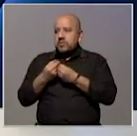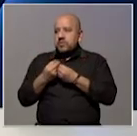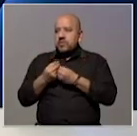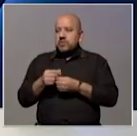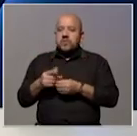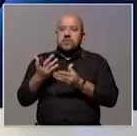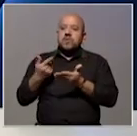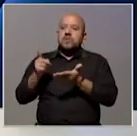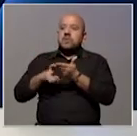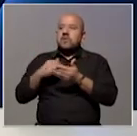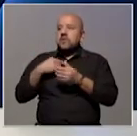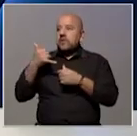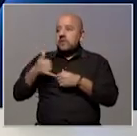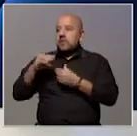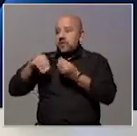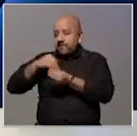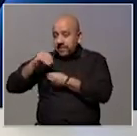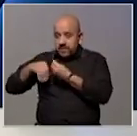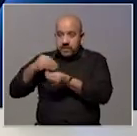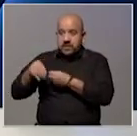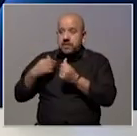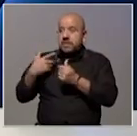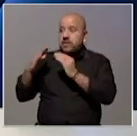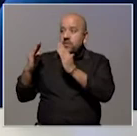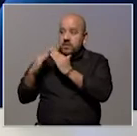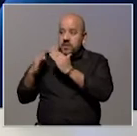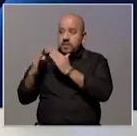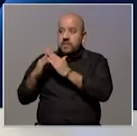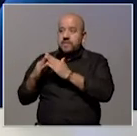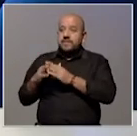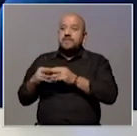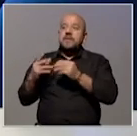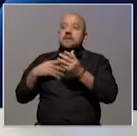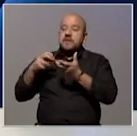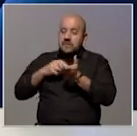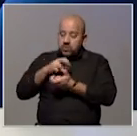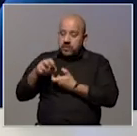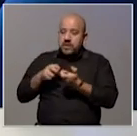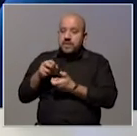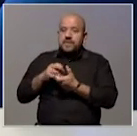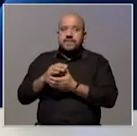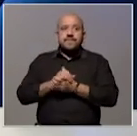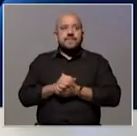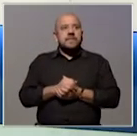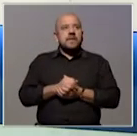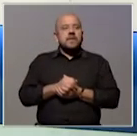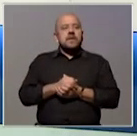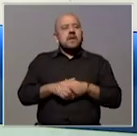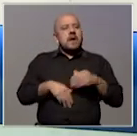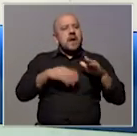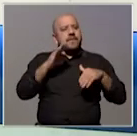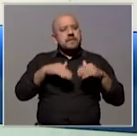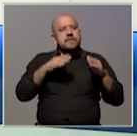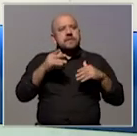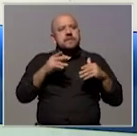además yo no tiene una familia y una casa a cargo y bueno se complica a veces cuando se plantean estas